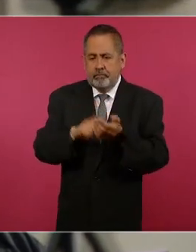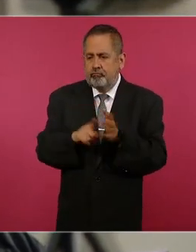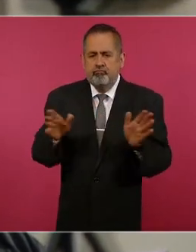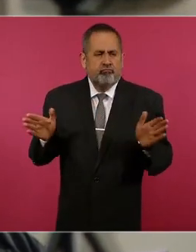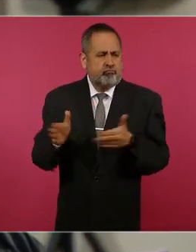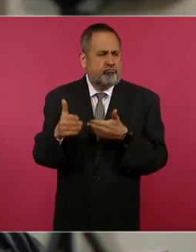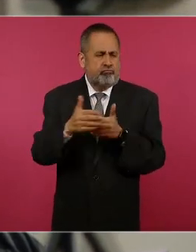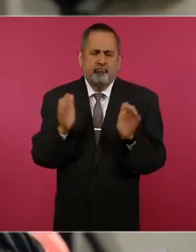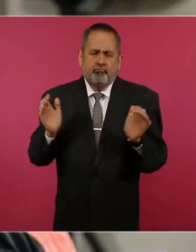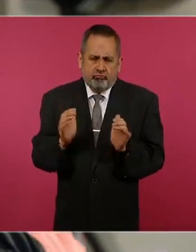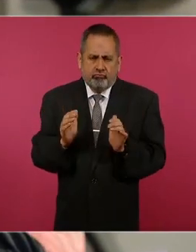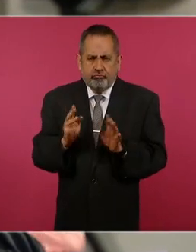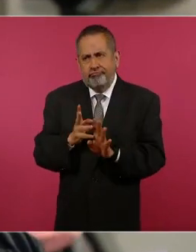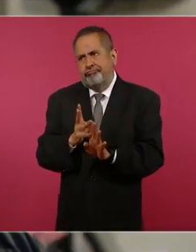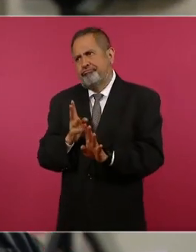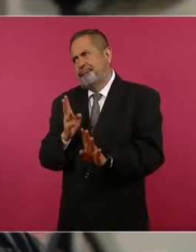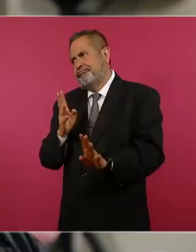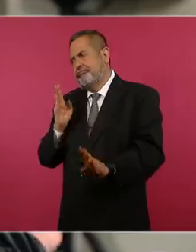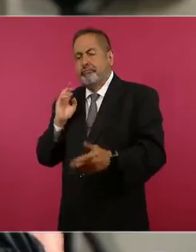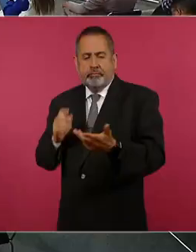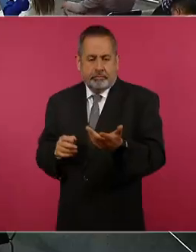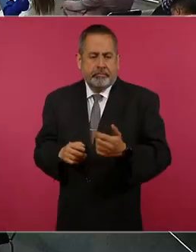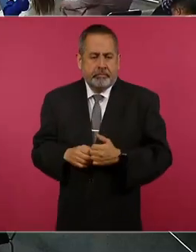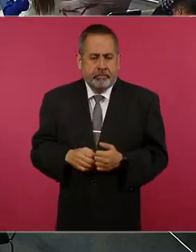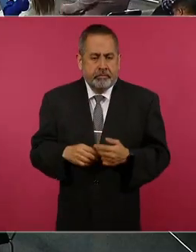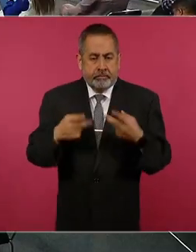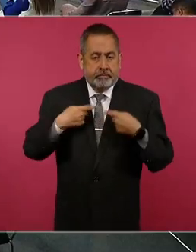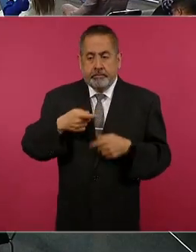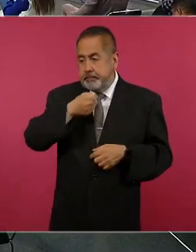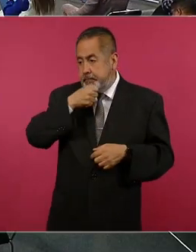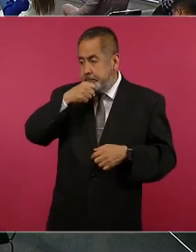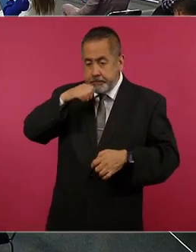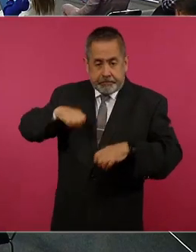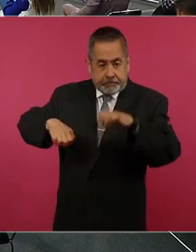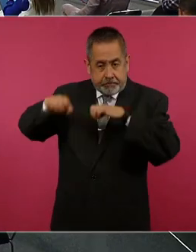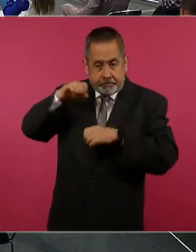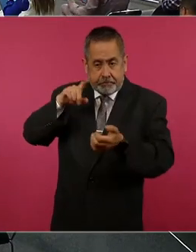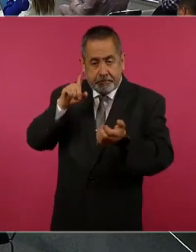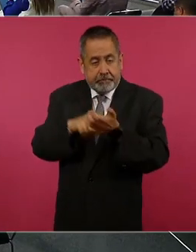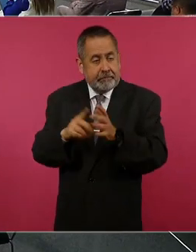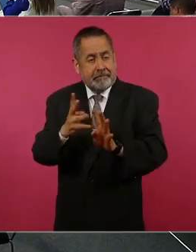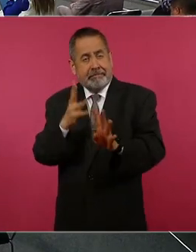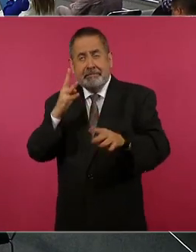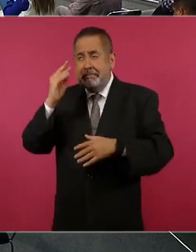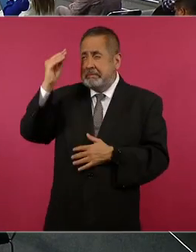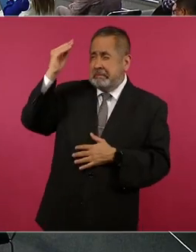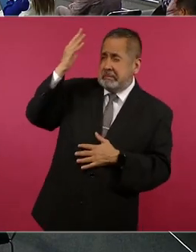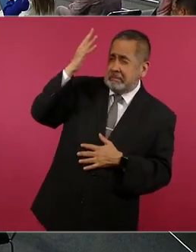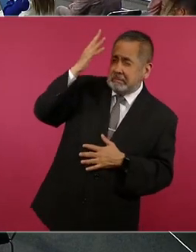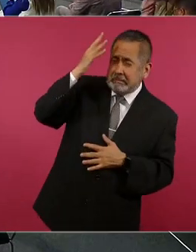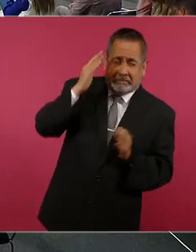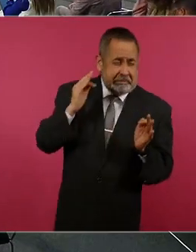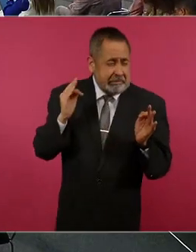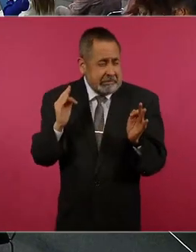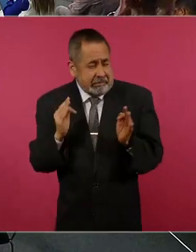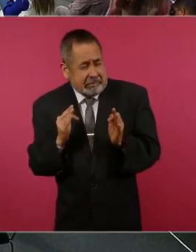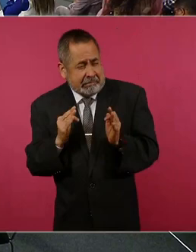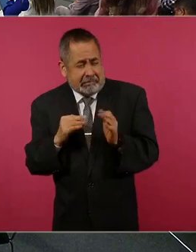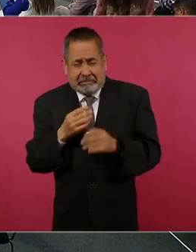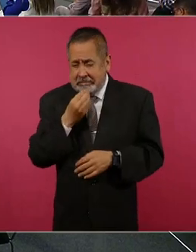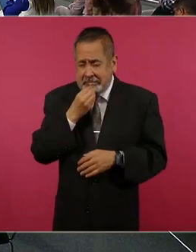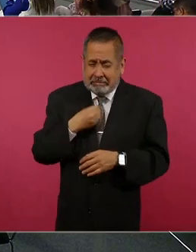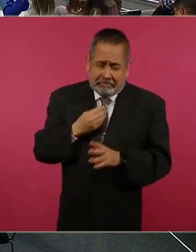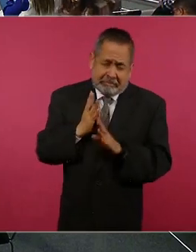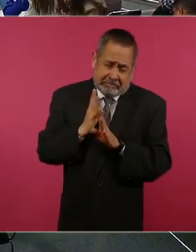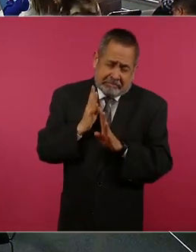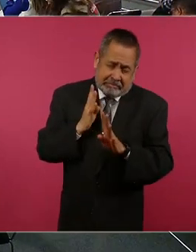tamaño reducido. Como resultado, nuestros adultos mayores se ven expuestos a condiciones climáticas adversas sin